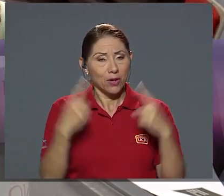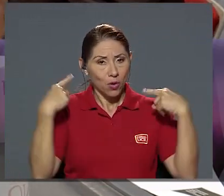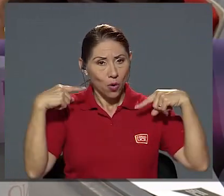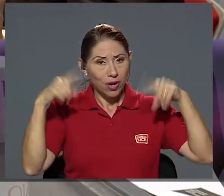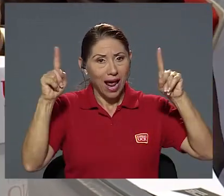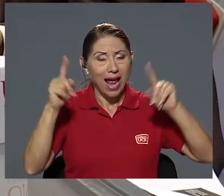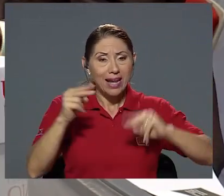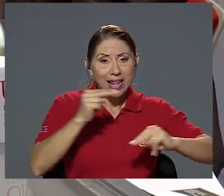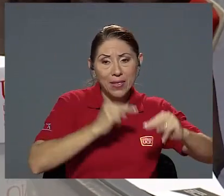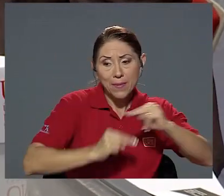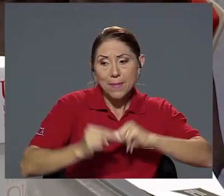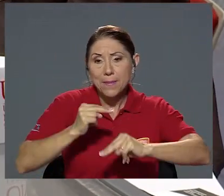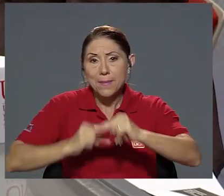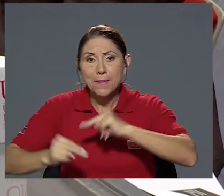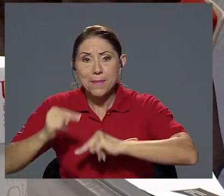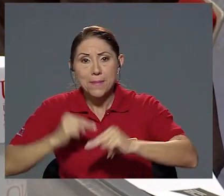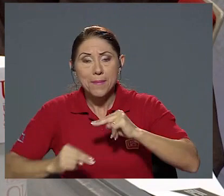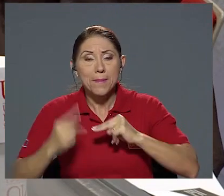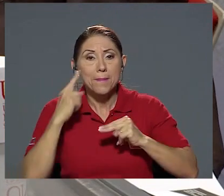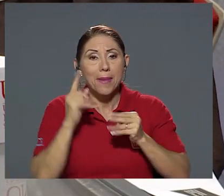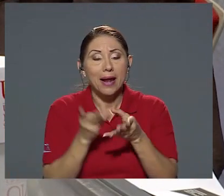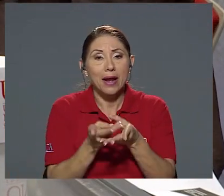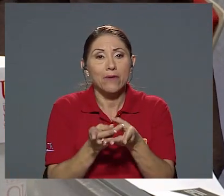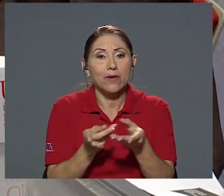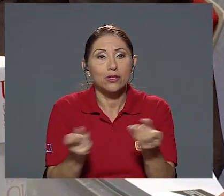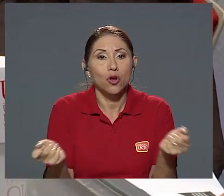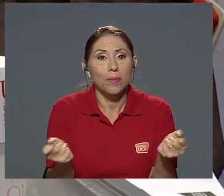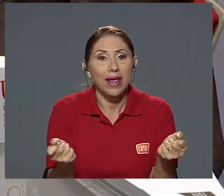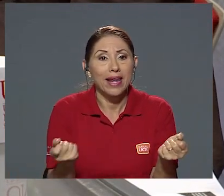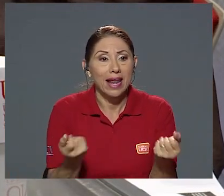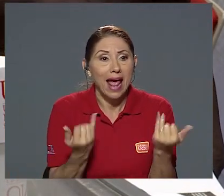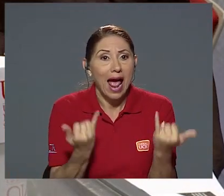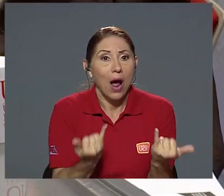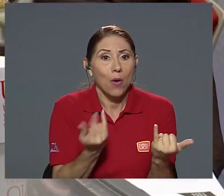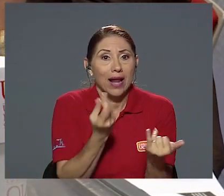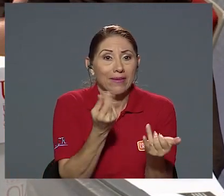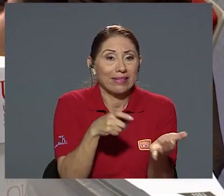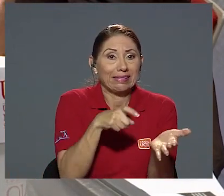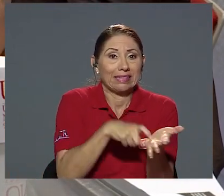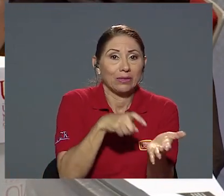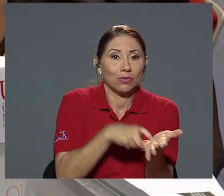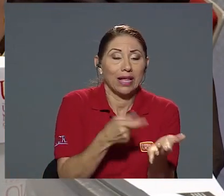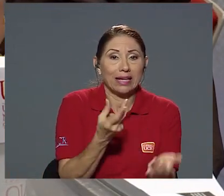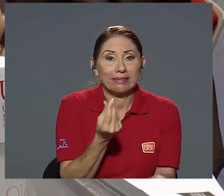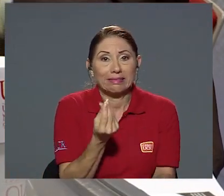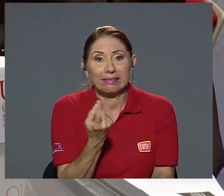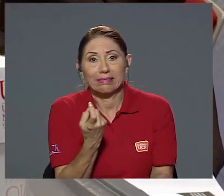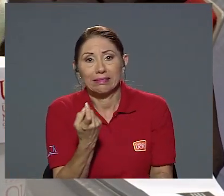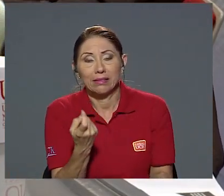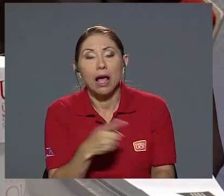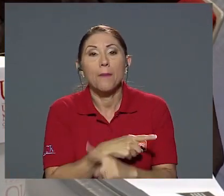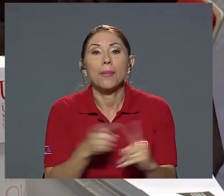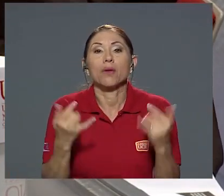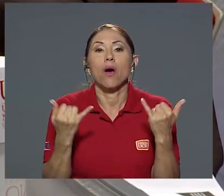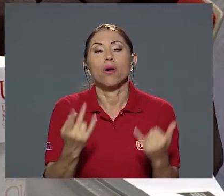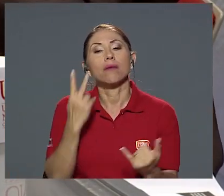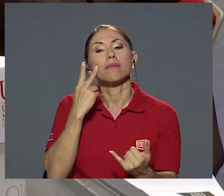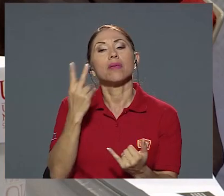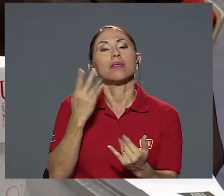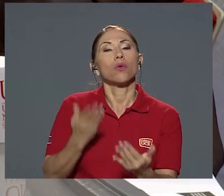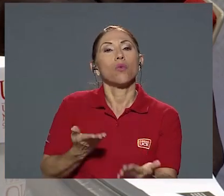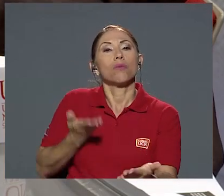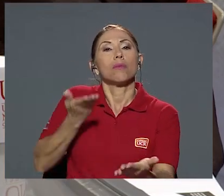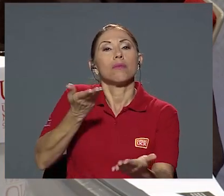lograr transacciones que nos permitan resolver lo fiscal, pero de cara a una apuesta de